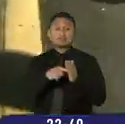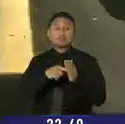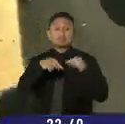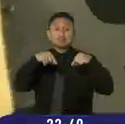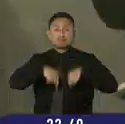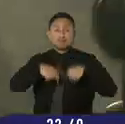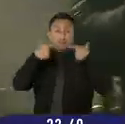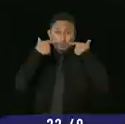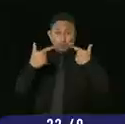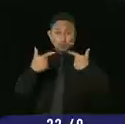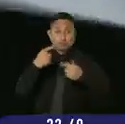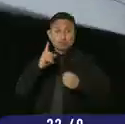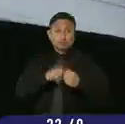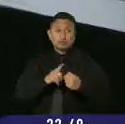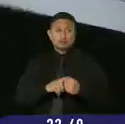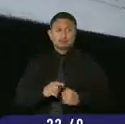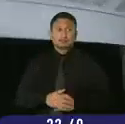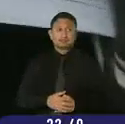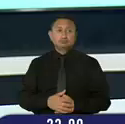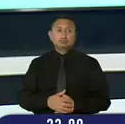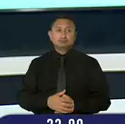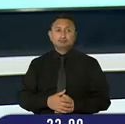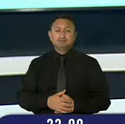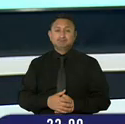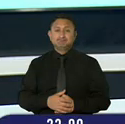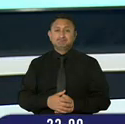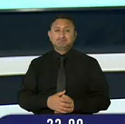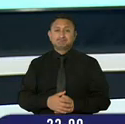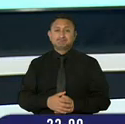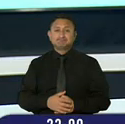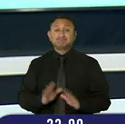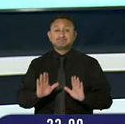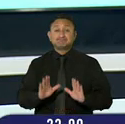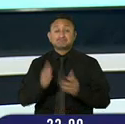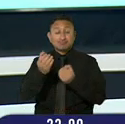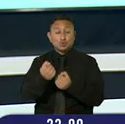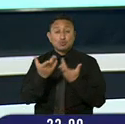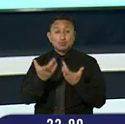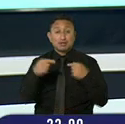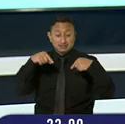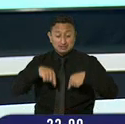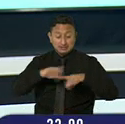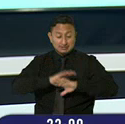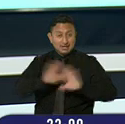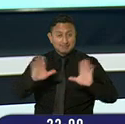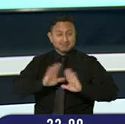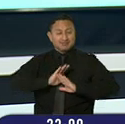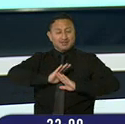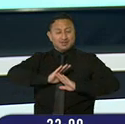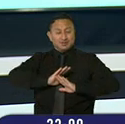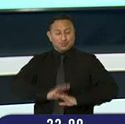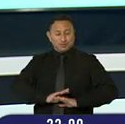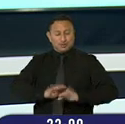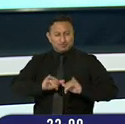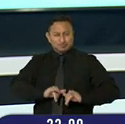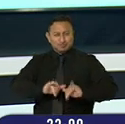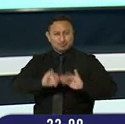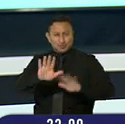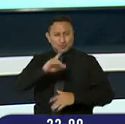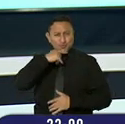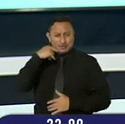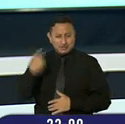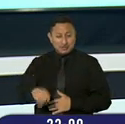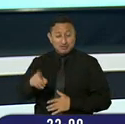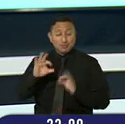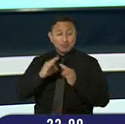urbe, informó Sofía Vintimilla. Informados, es momento de descansar, que sigan disfrutando del feriado junto a sus familias y